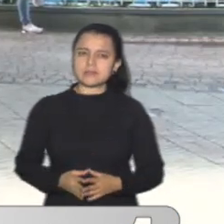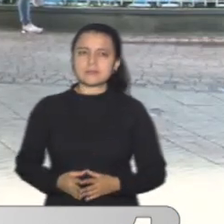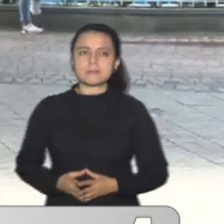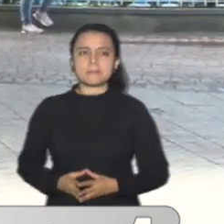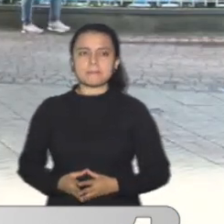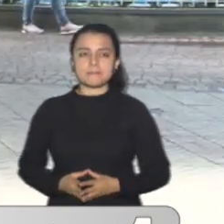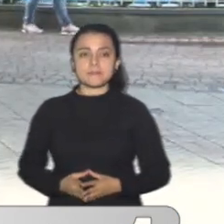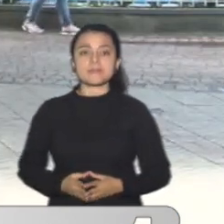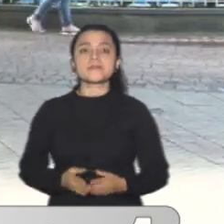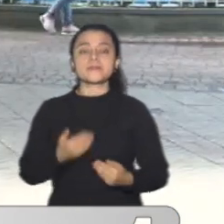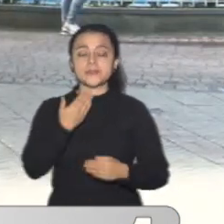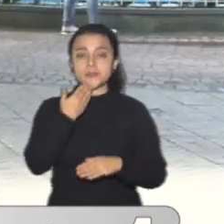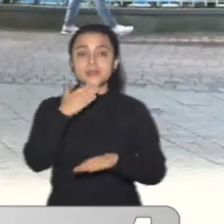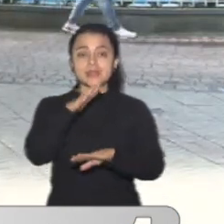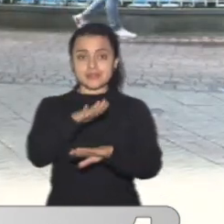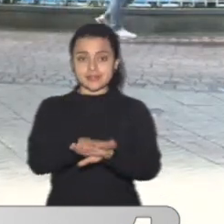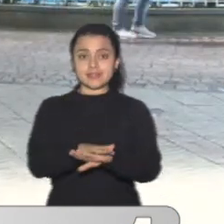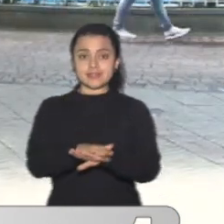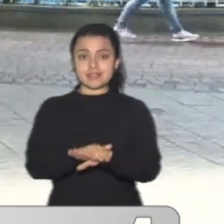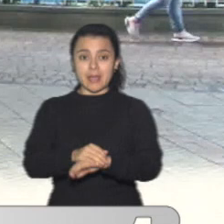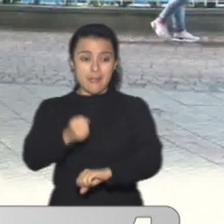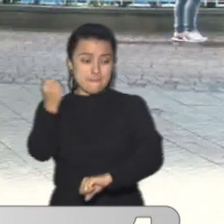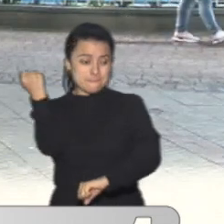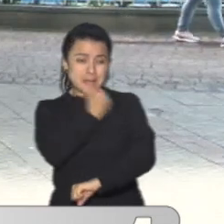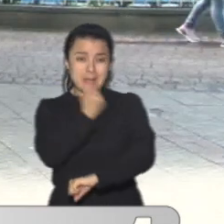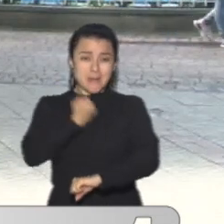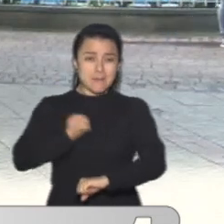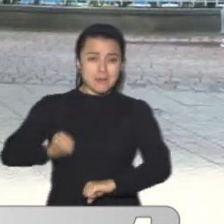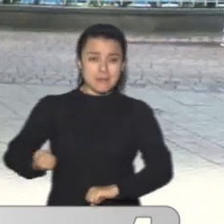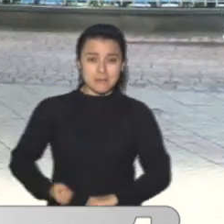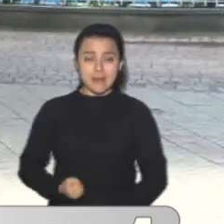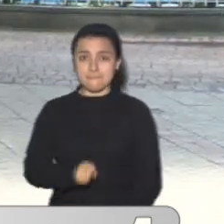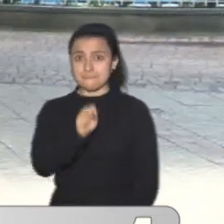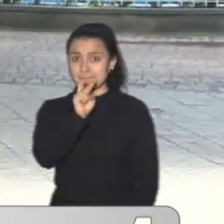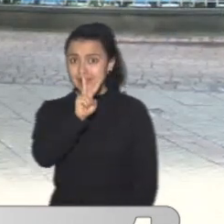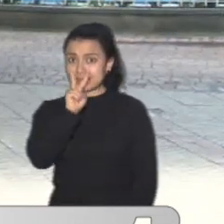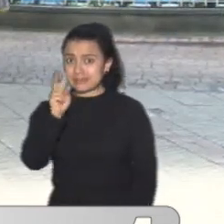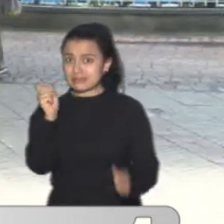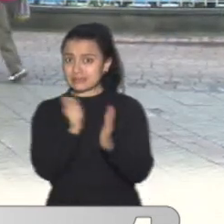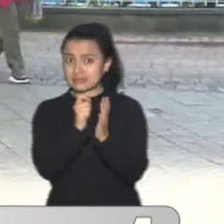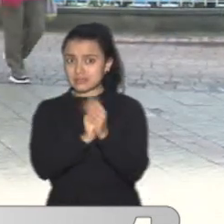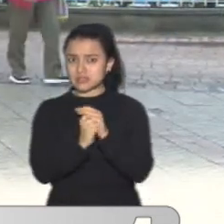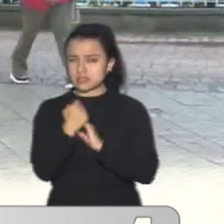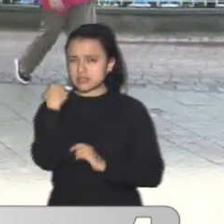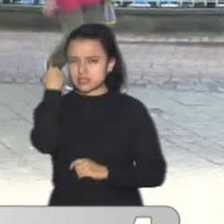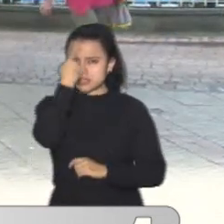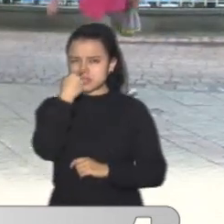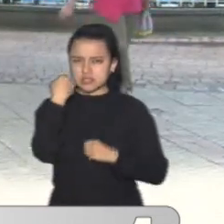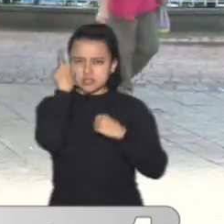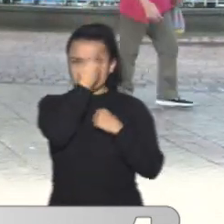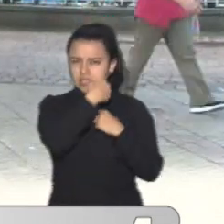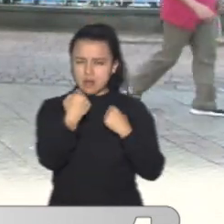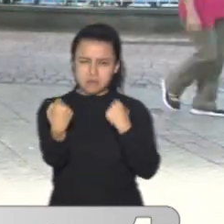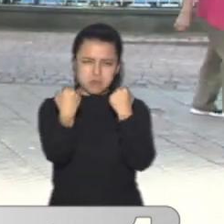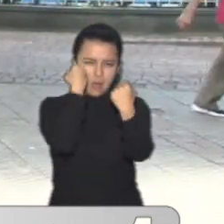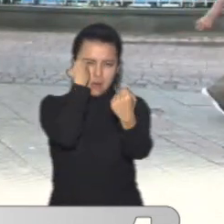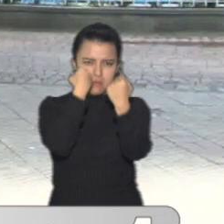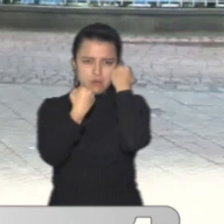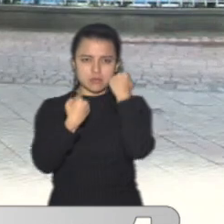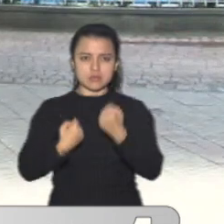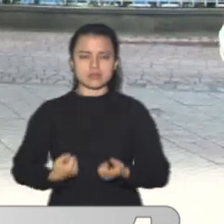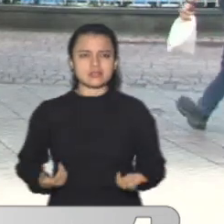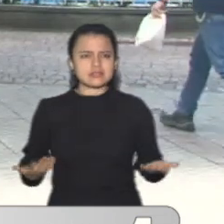buenas tardes con 22 impactos de arma cortopunzante los ojos morados y con varias contusiones termino este joven que fue brutalmente